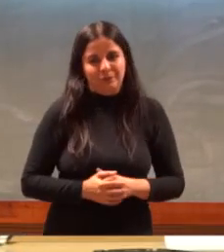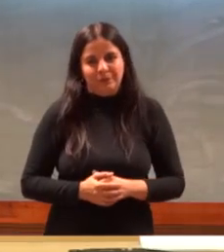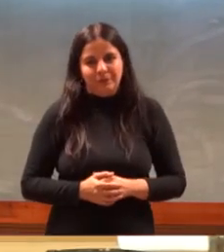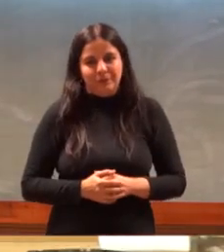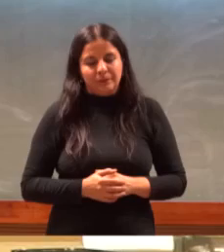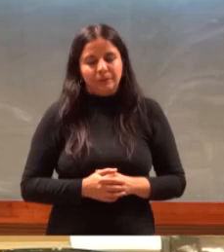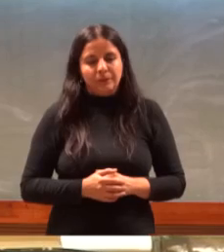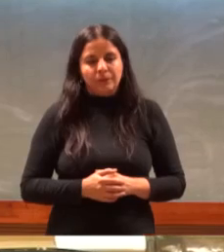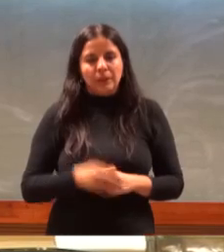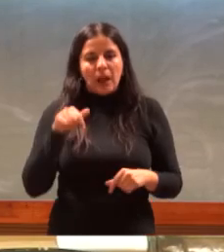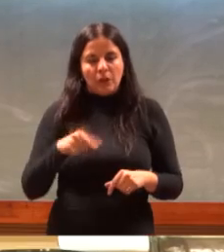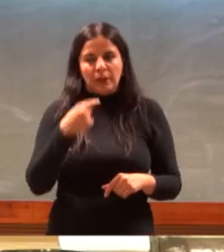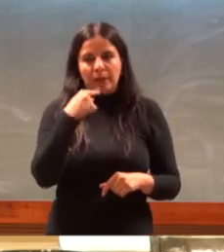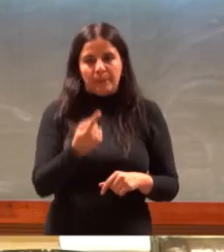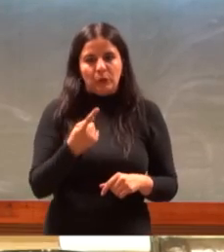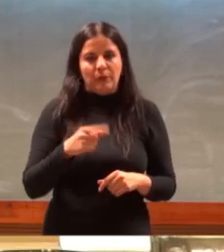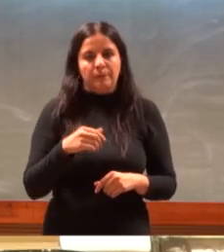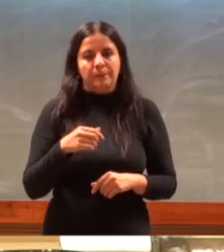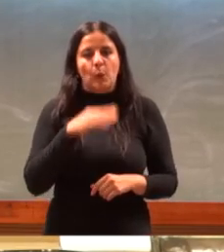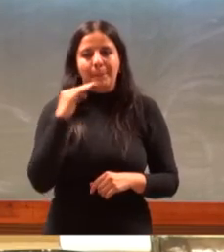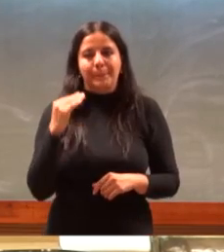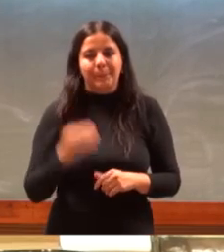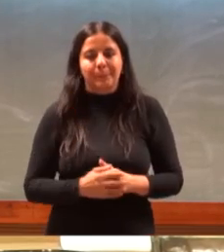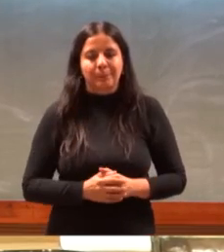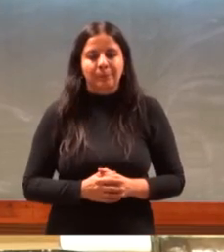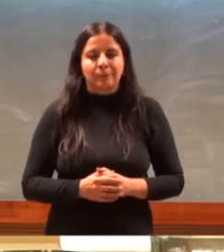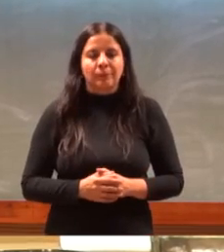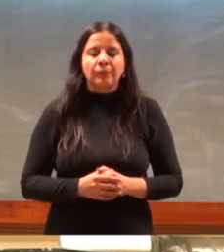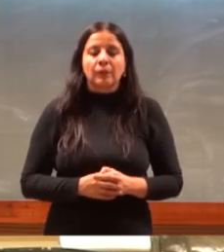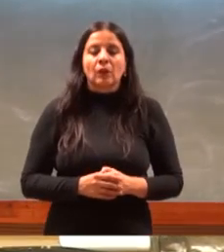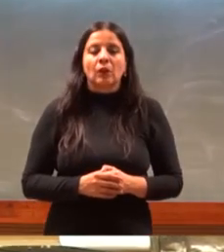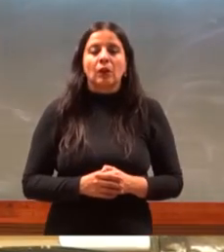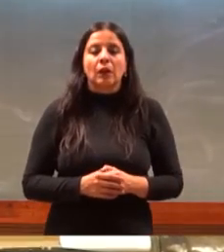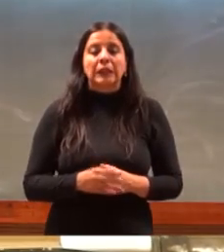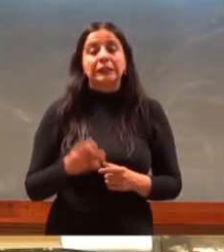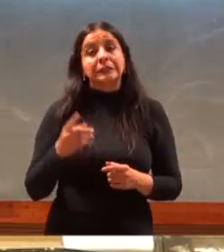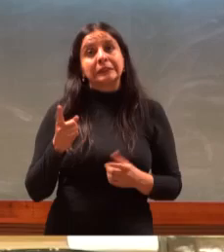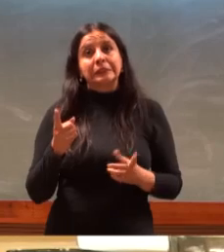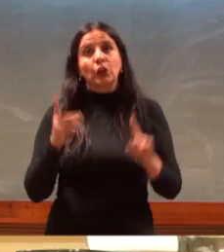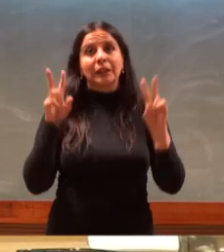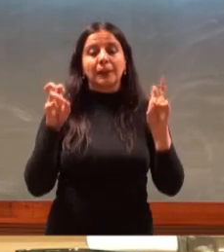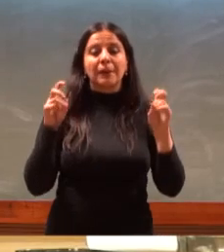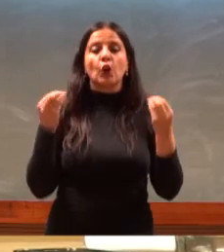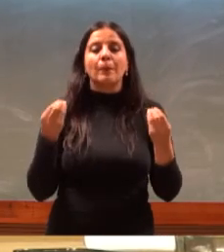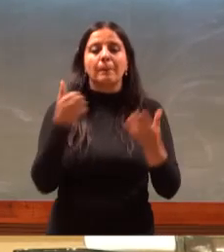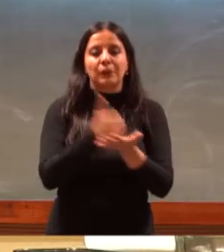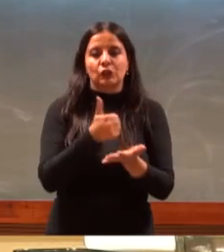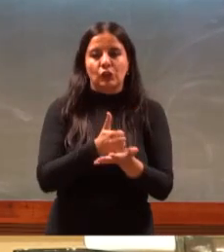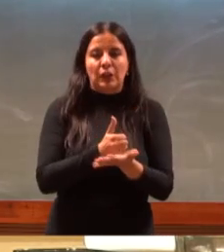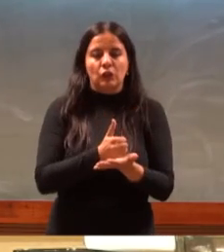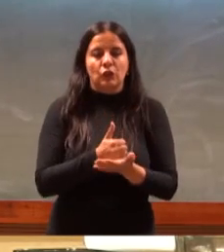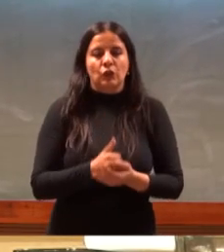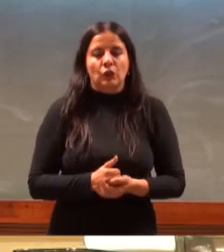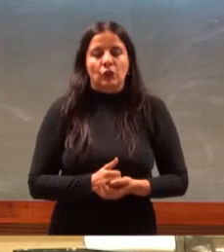Contesta Juan Pablo abrate bueno en relación a a a cómo posicionarnos me parece que hay hay varias